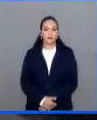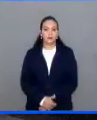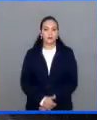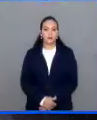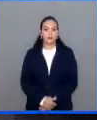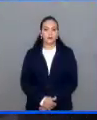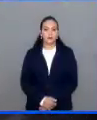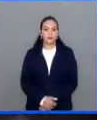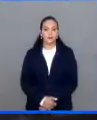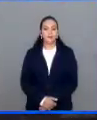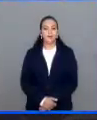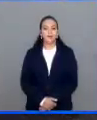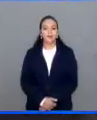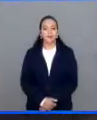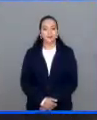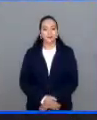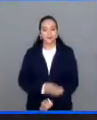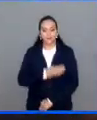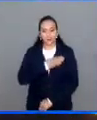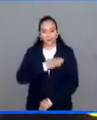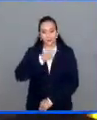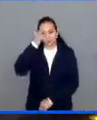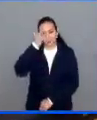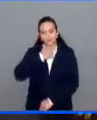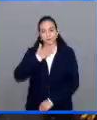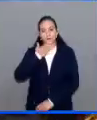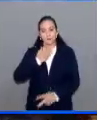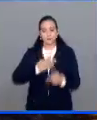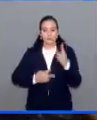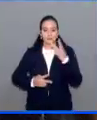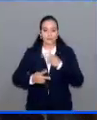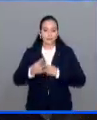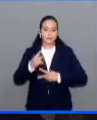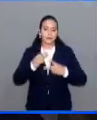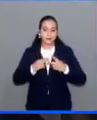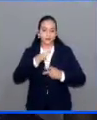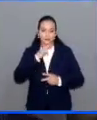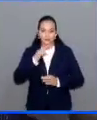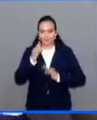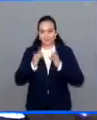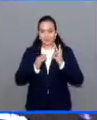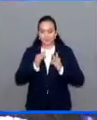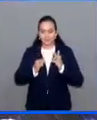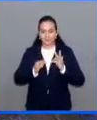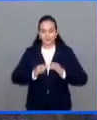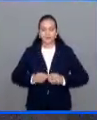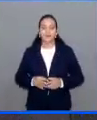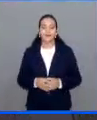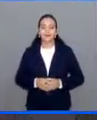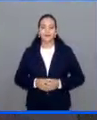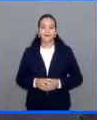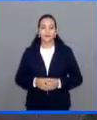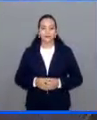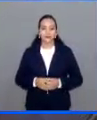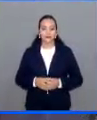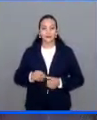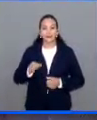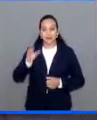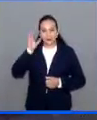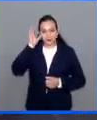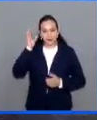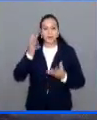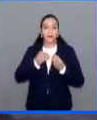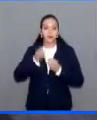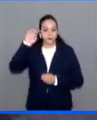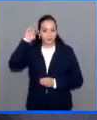Buenas noches, bienvenidas, bienvenidos al noticiario nocturno del canal del Poder Judicial de la Federación. Citlali Pérez y Eusiri Rostro,